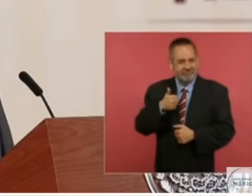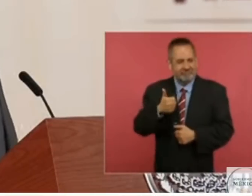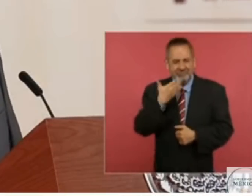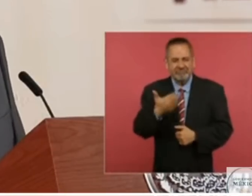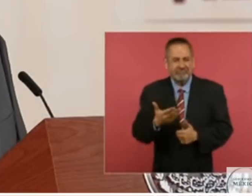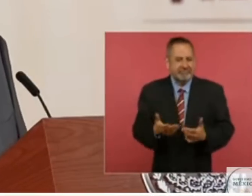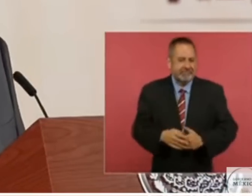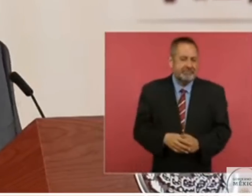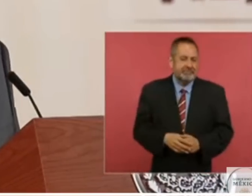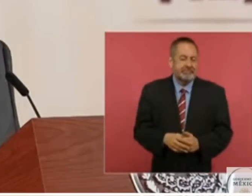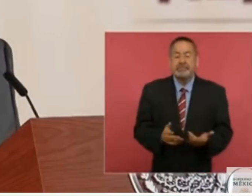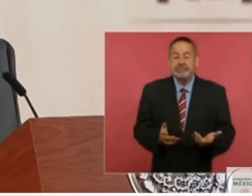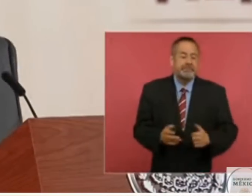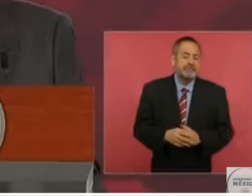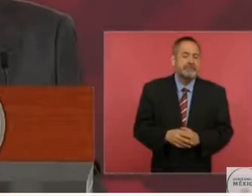Para que